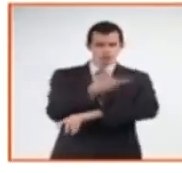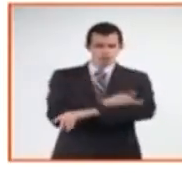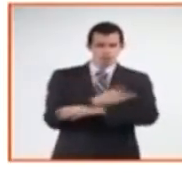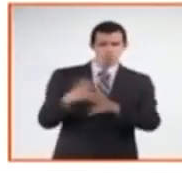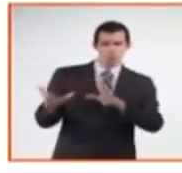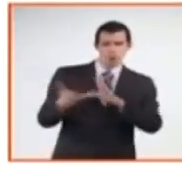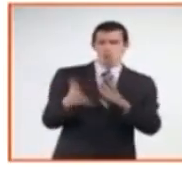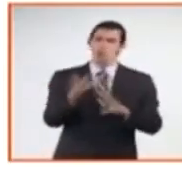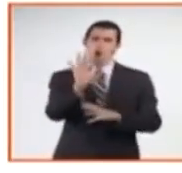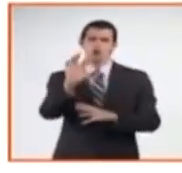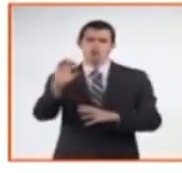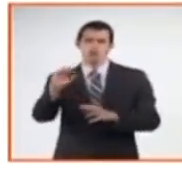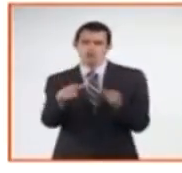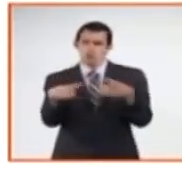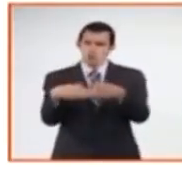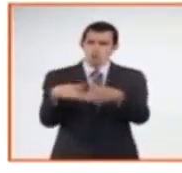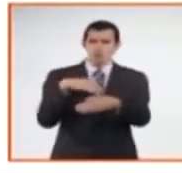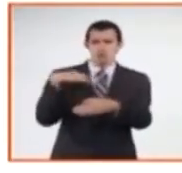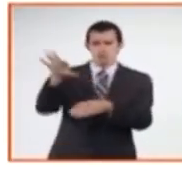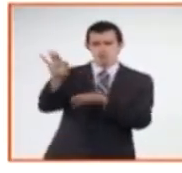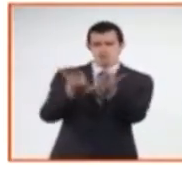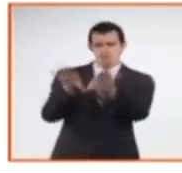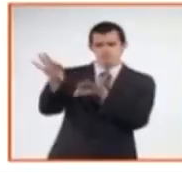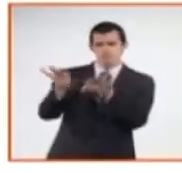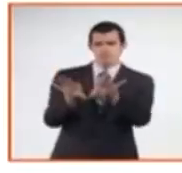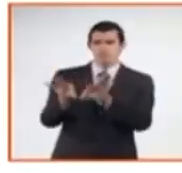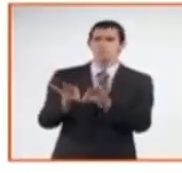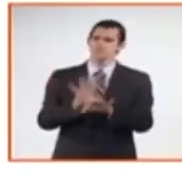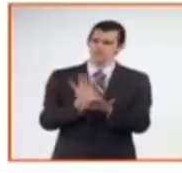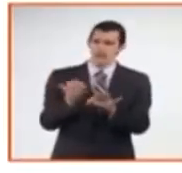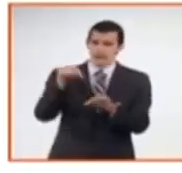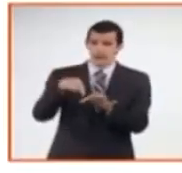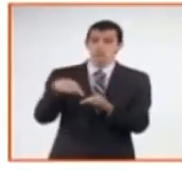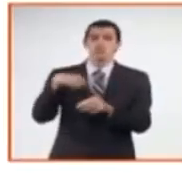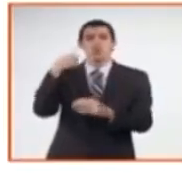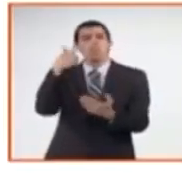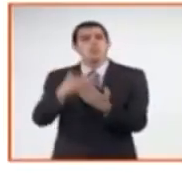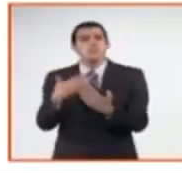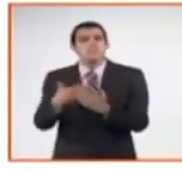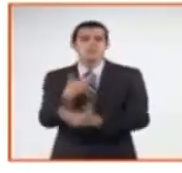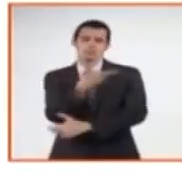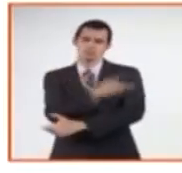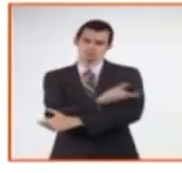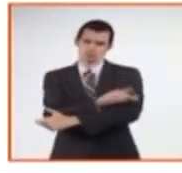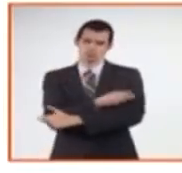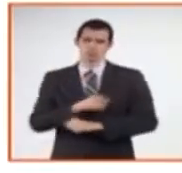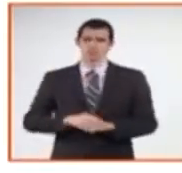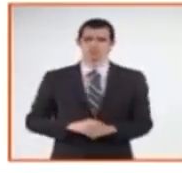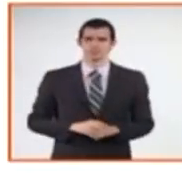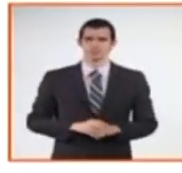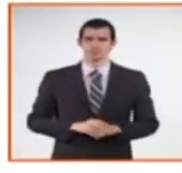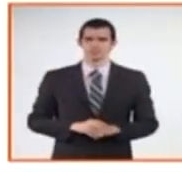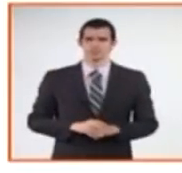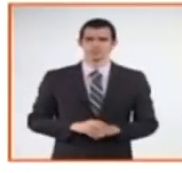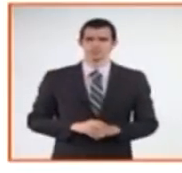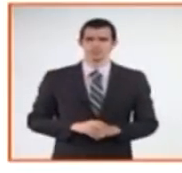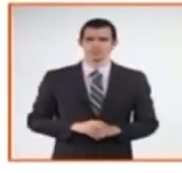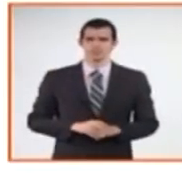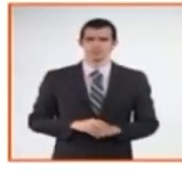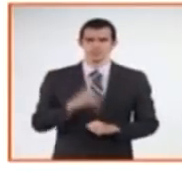se puede ver en el círculo rojo que ese bloque de respuesta inmune se movió de manera muy homogénea